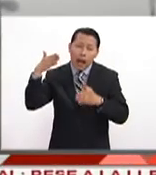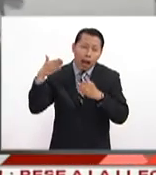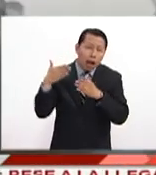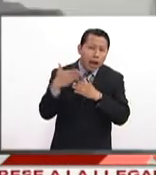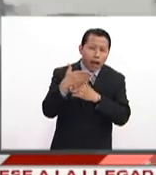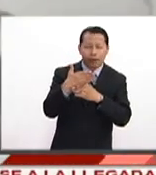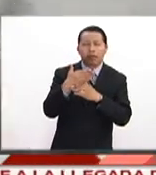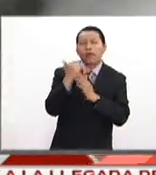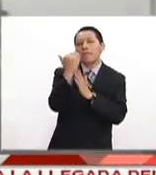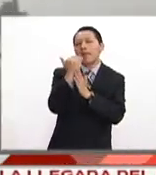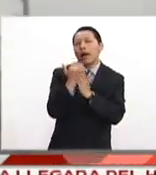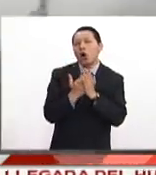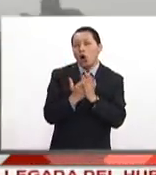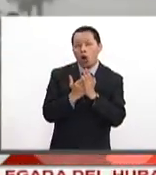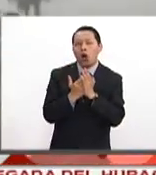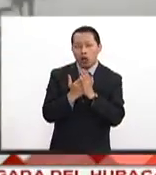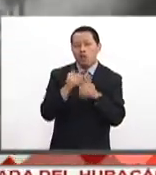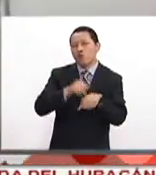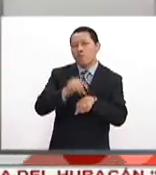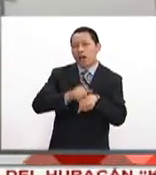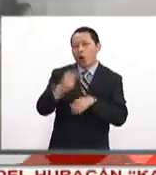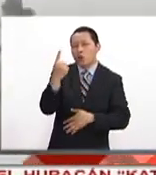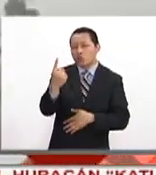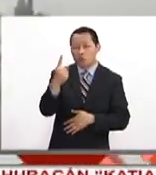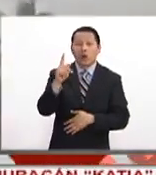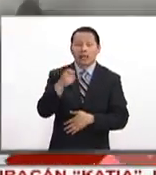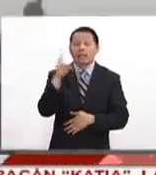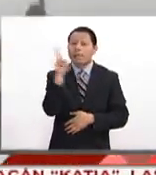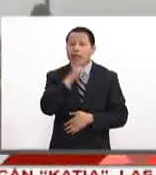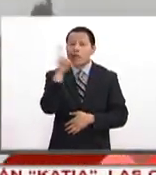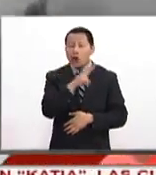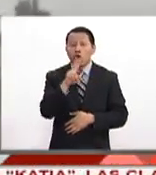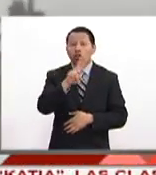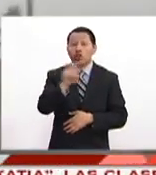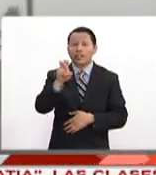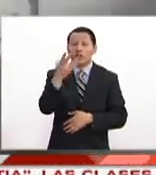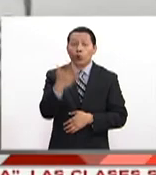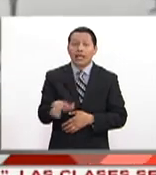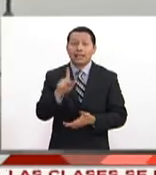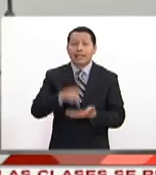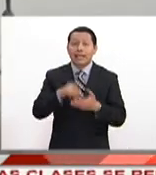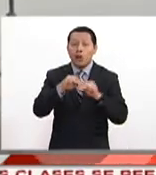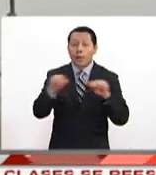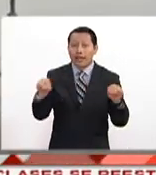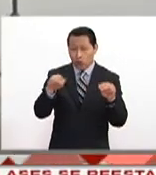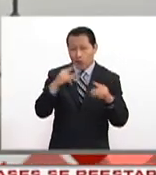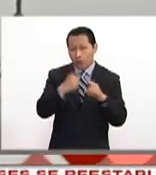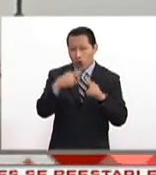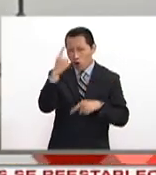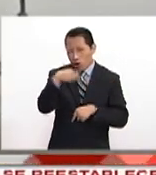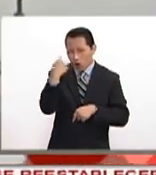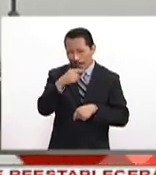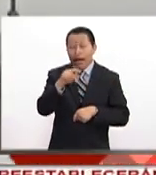a categoría 1, no obstante tocó tierra con vientos de hasta 210 kilómetros por hora, especialmente en Los Cayos, en Florida. El saldo